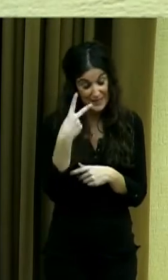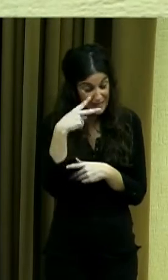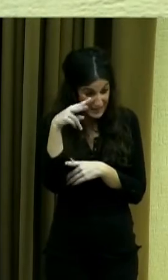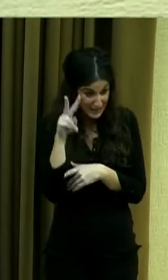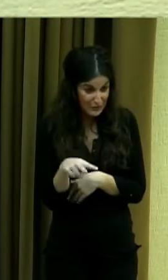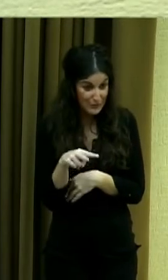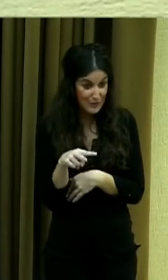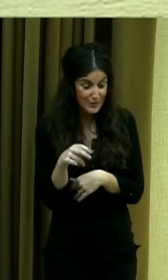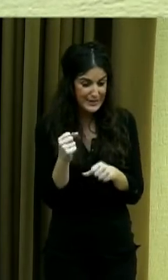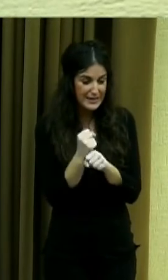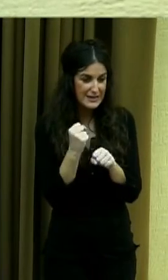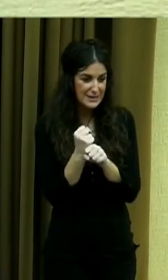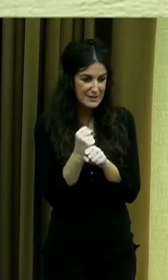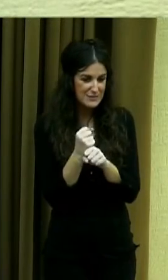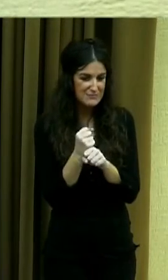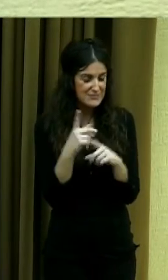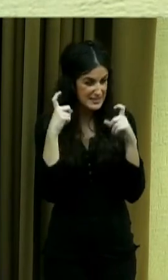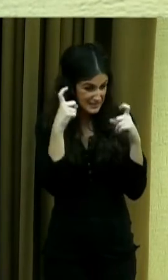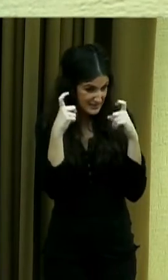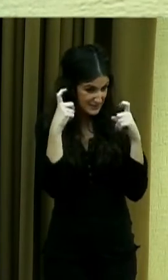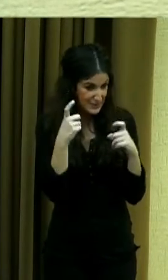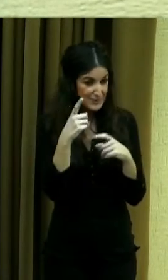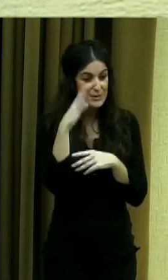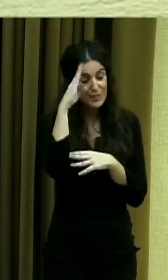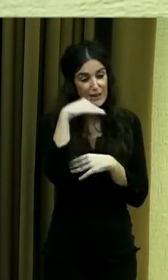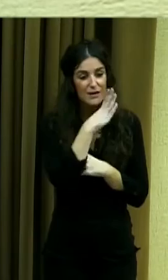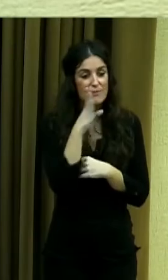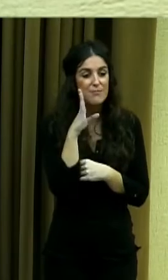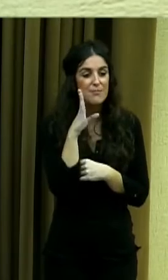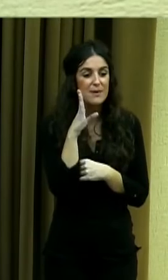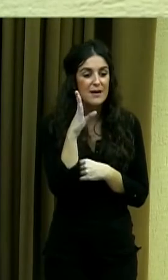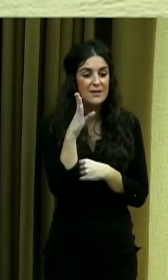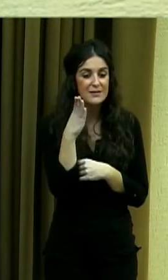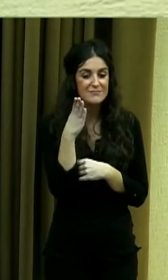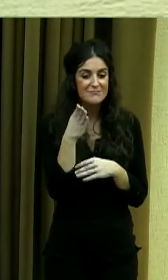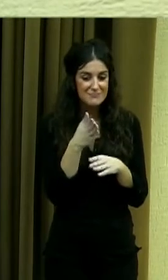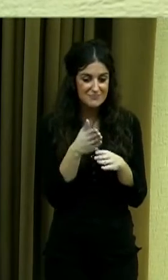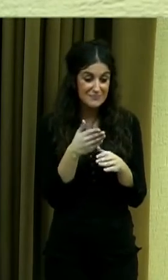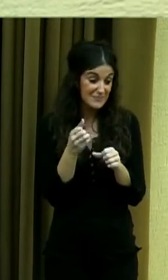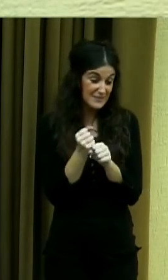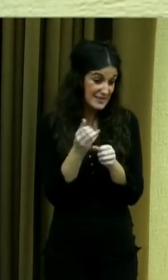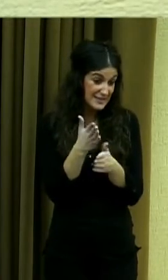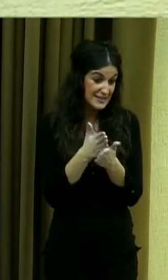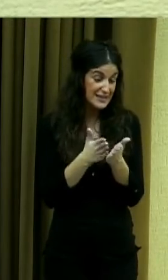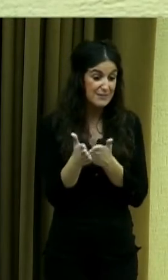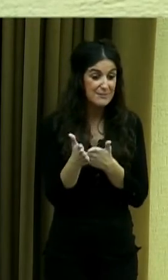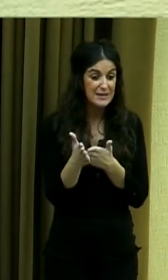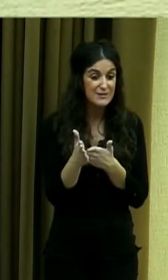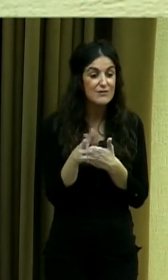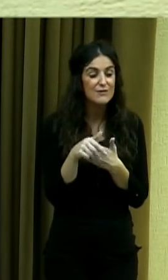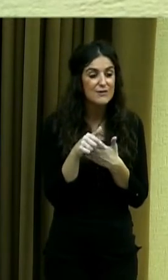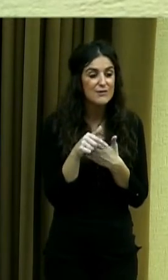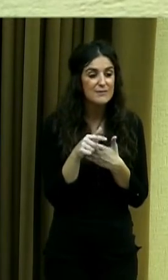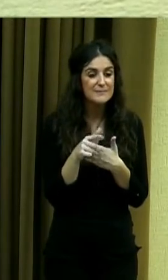Reconocer el trabajo duro que los padres en esta andadura llevan, el camino tan largo que